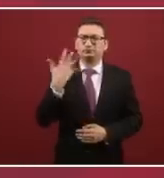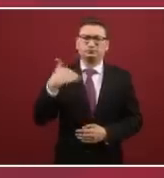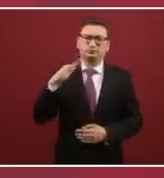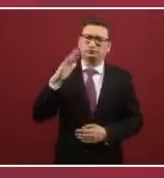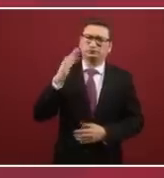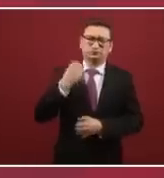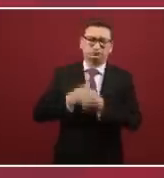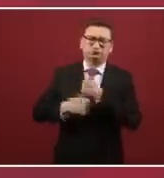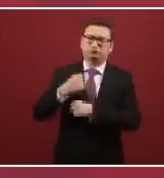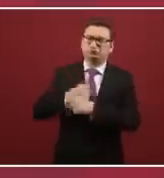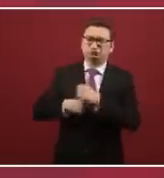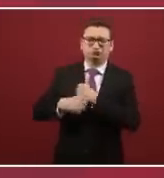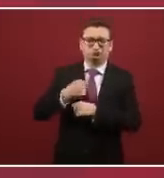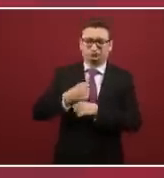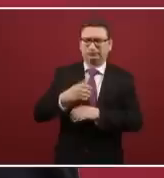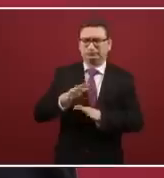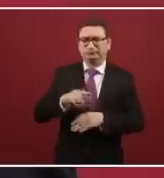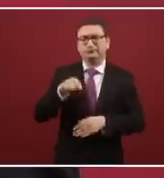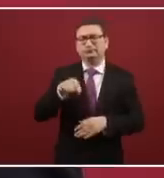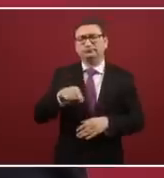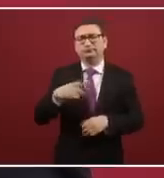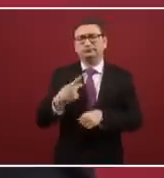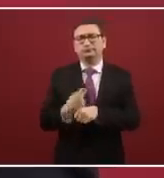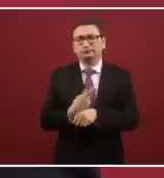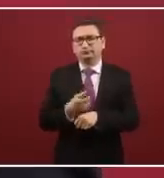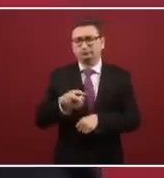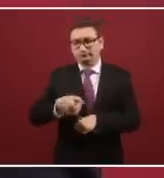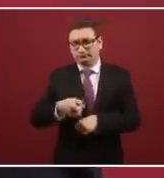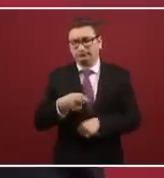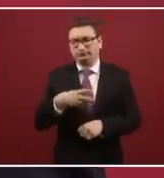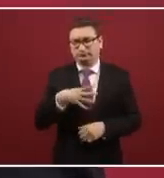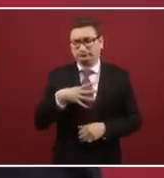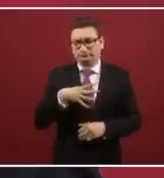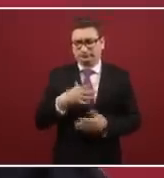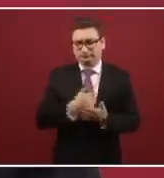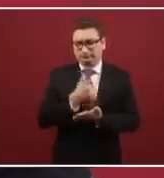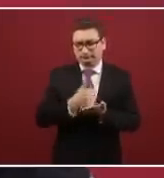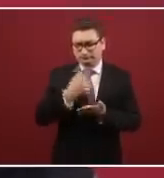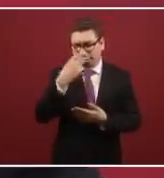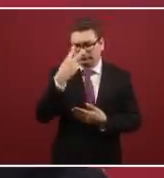estuvo bajo control la